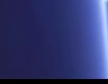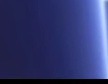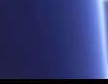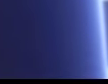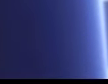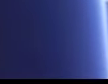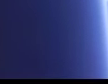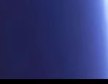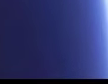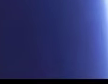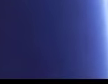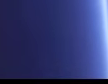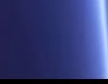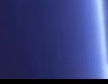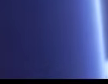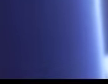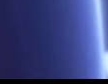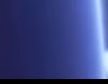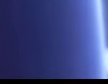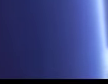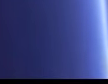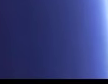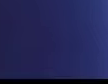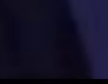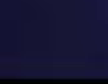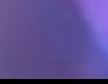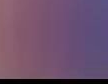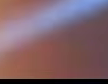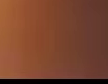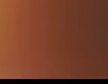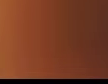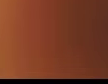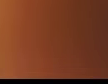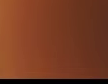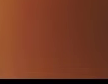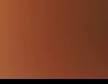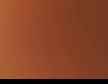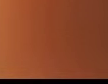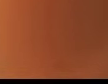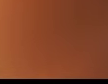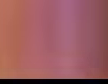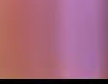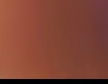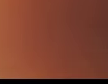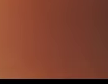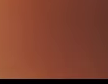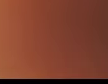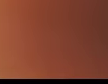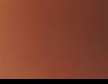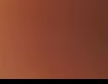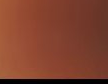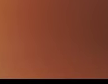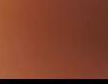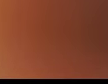enorme paraíso que va contigo a reír. Ecuador está aquí.